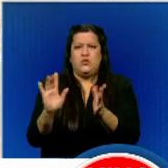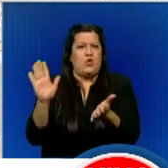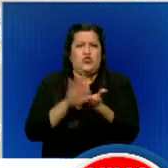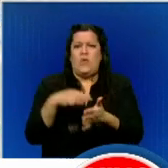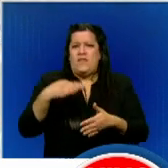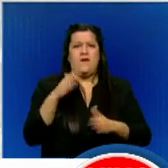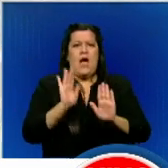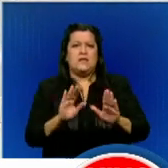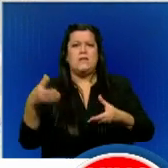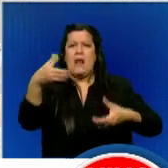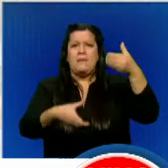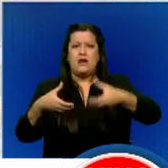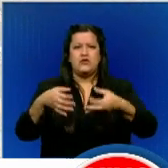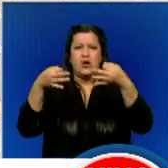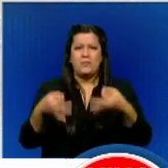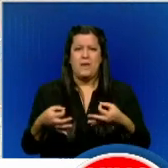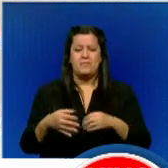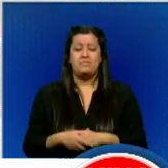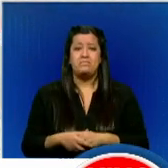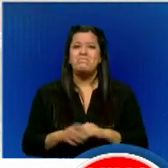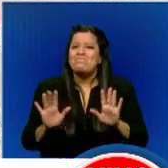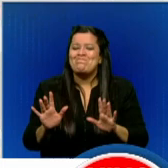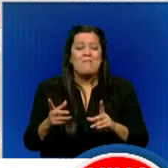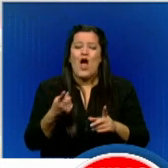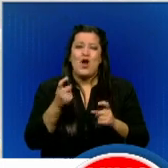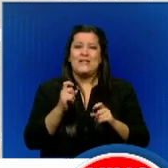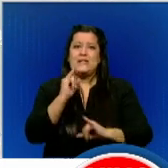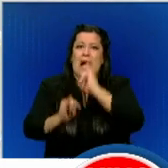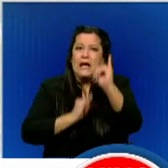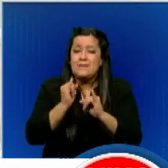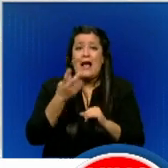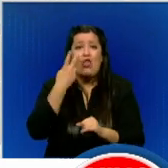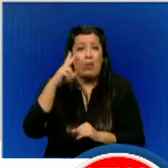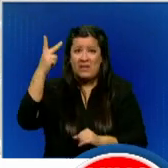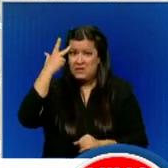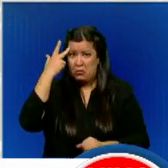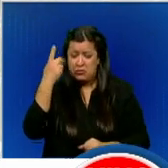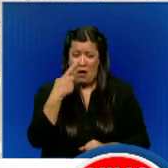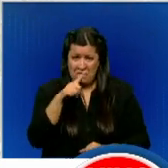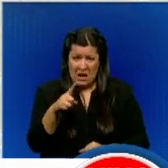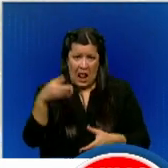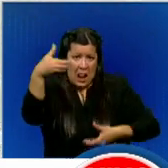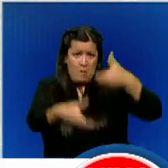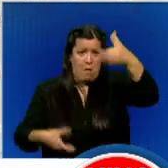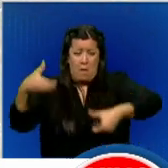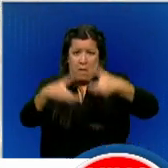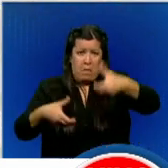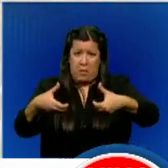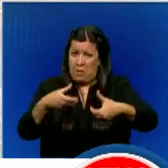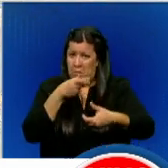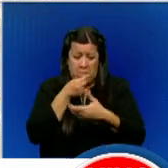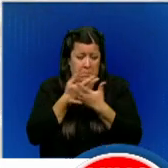a lo que hay que hacer para que aumente la inversión bueno creo que no hace falta explicar que en el 2018 no hubo una lluvia de inversiones sino que